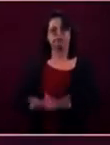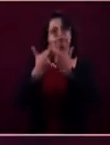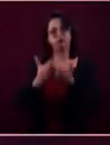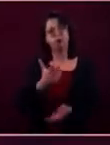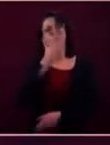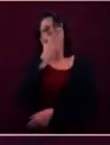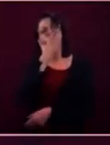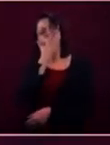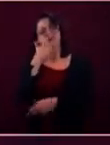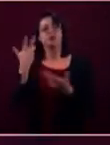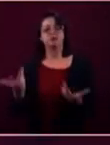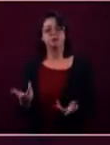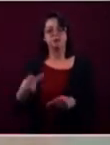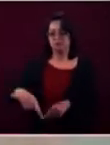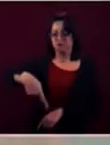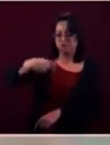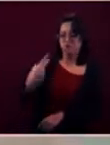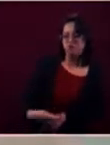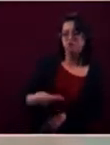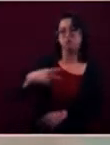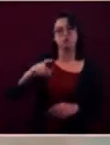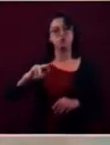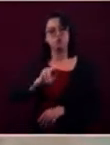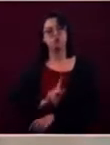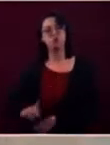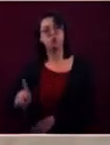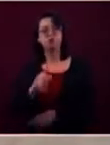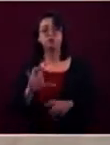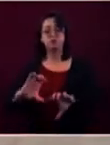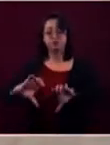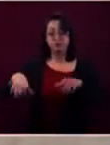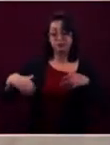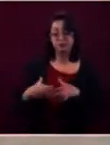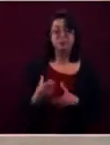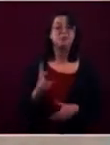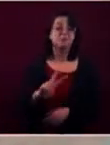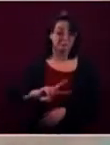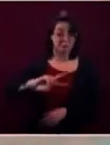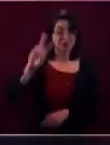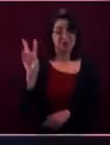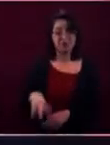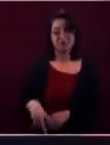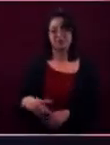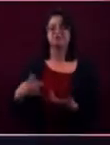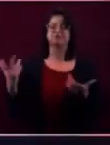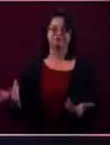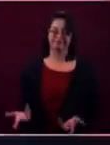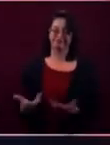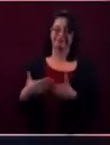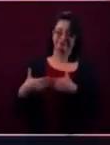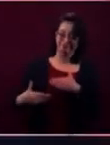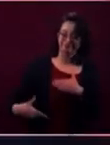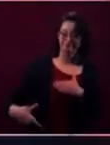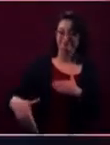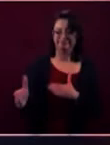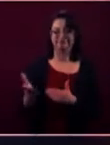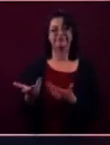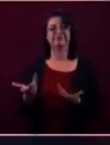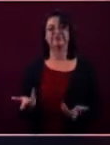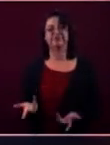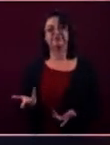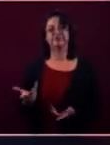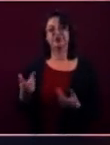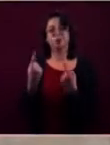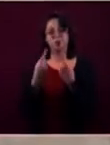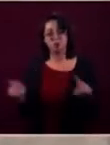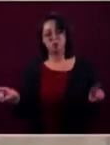cultura musical de nuestros pueblos y de nuestras comunidades, y sin duda alguna poniendo en práctica este dicho popular